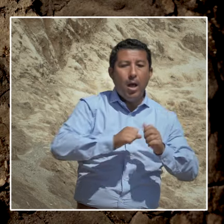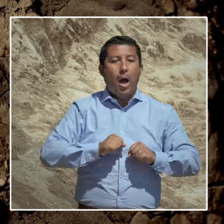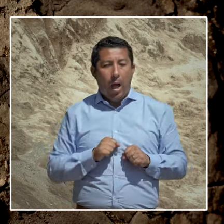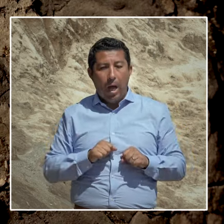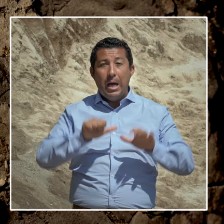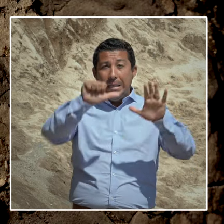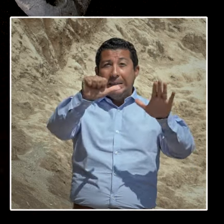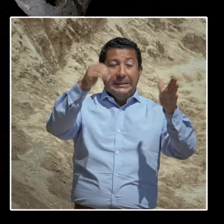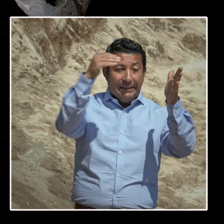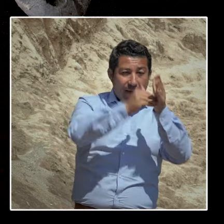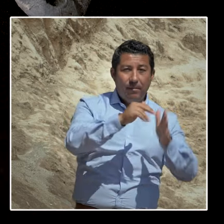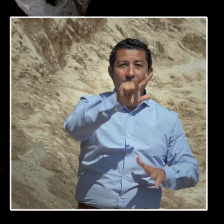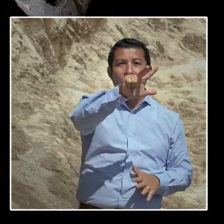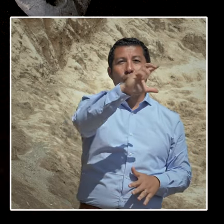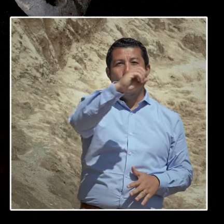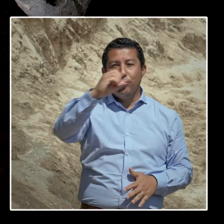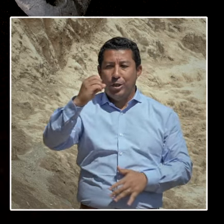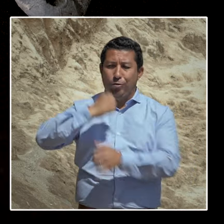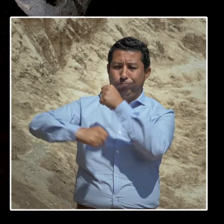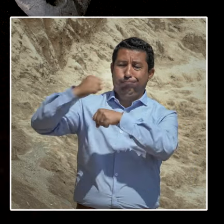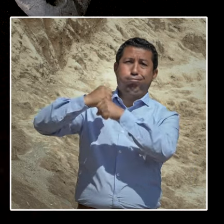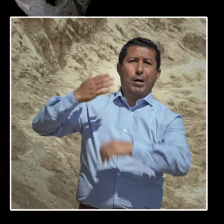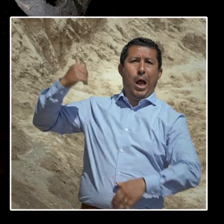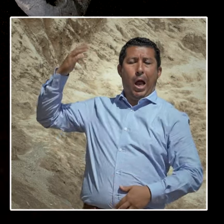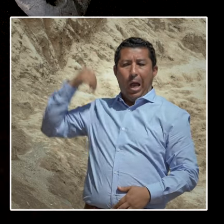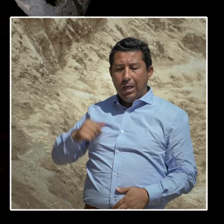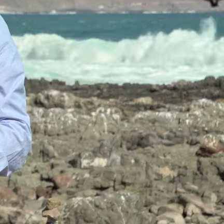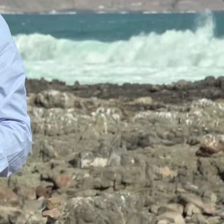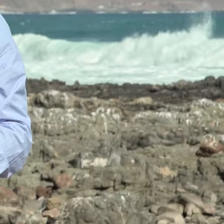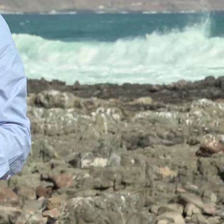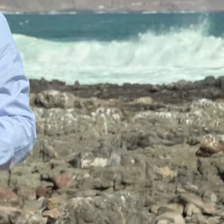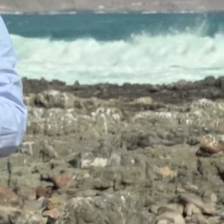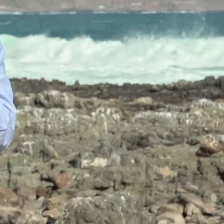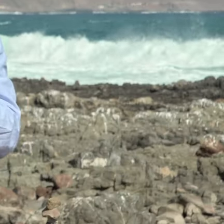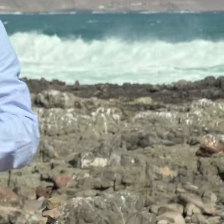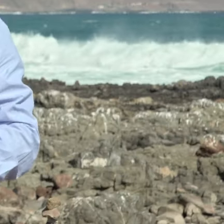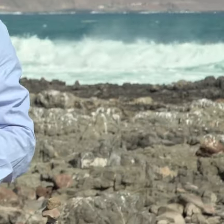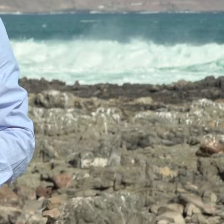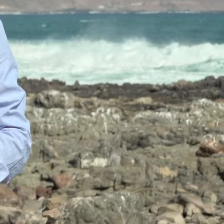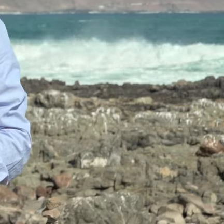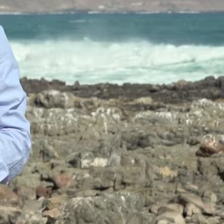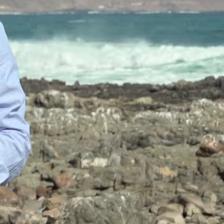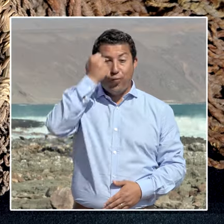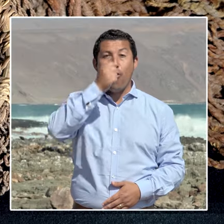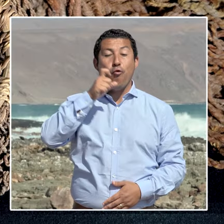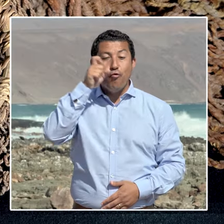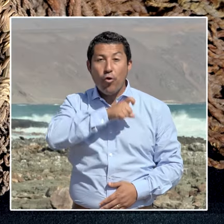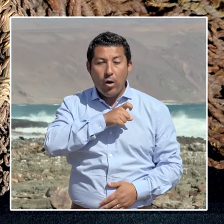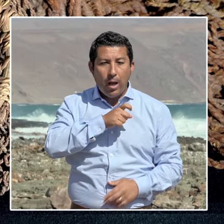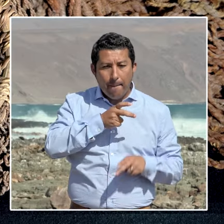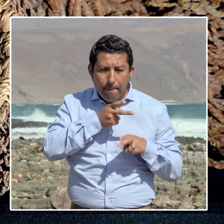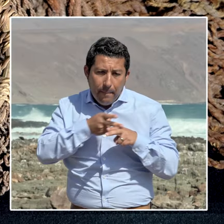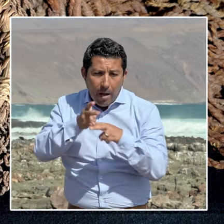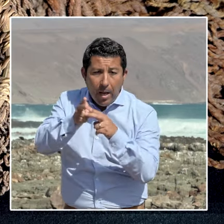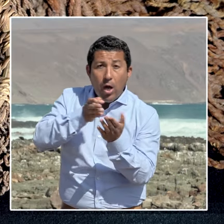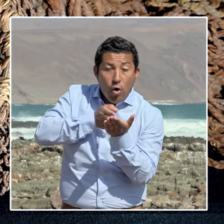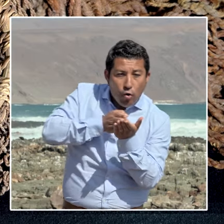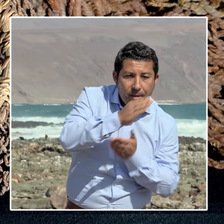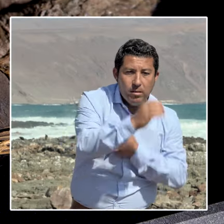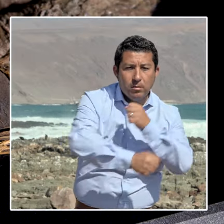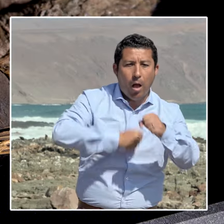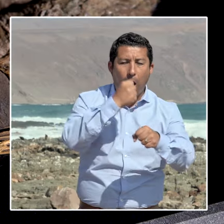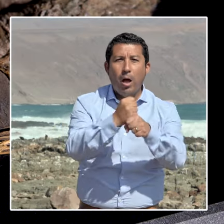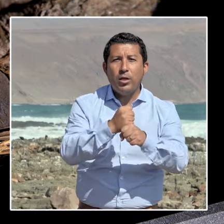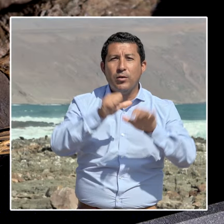mil ochocientos años atrás las momias rojas se realizaron entre los años